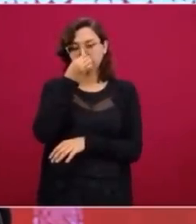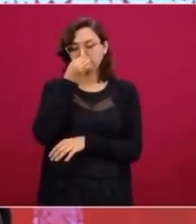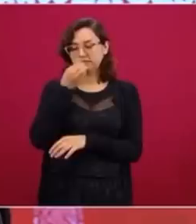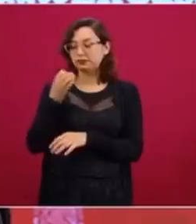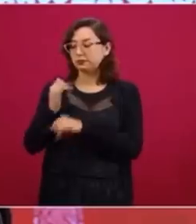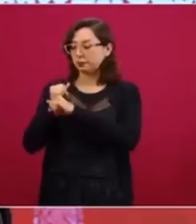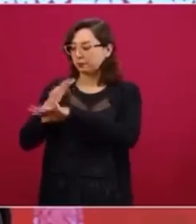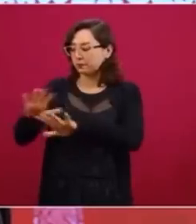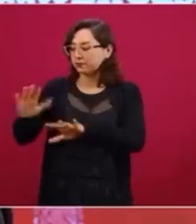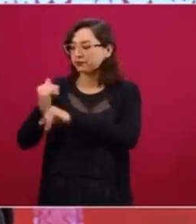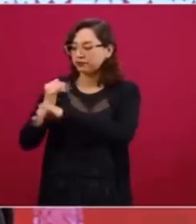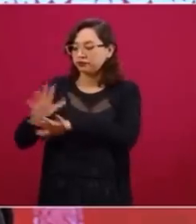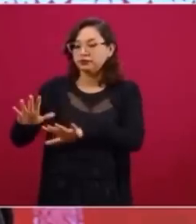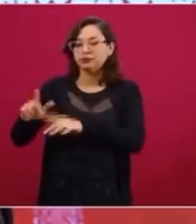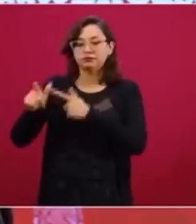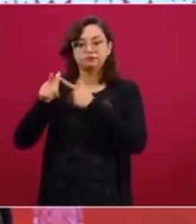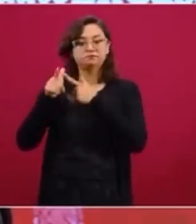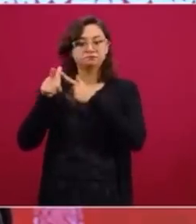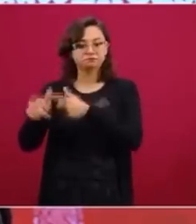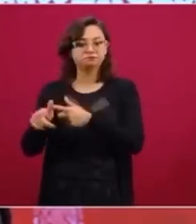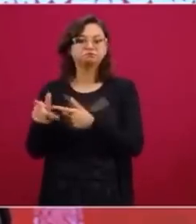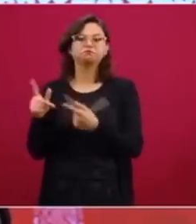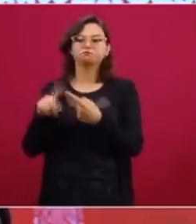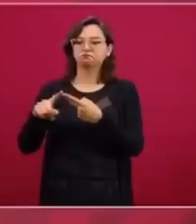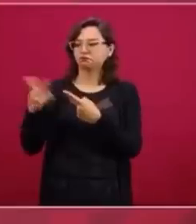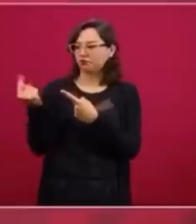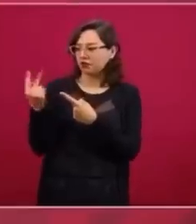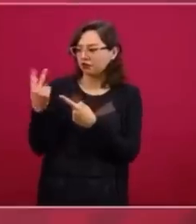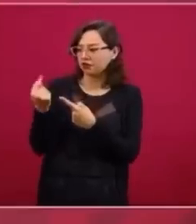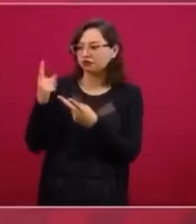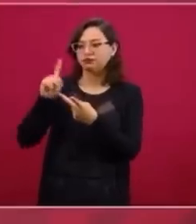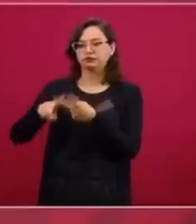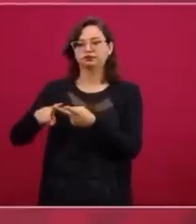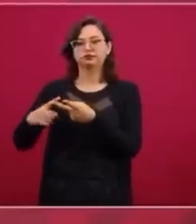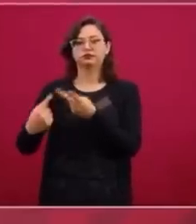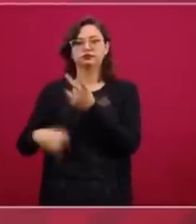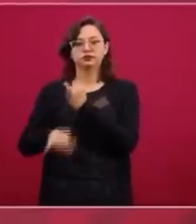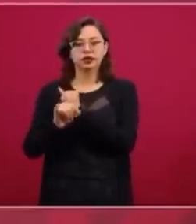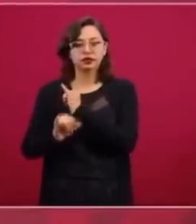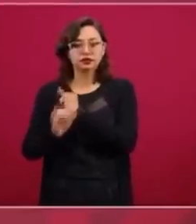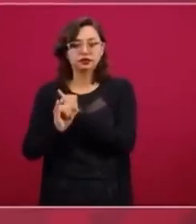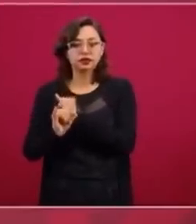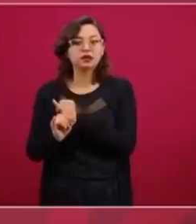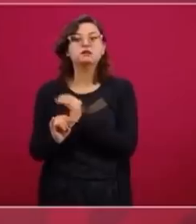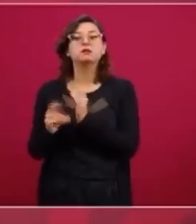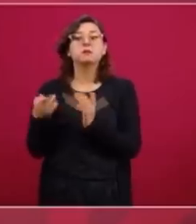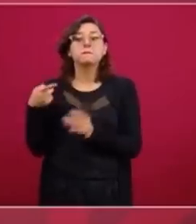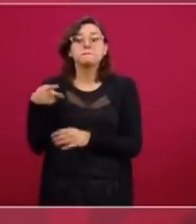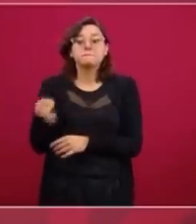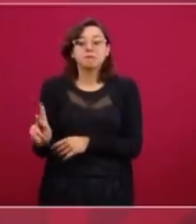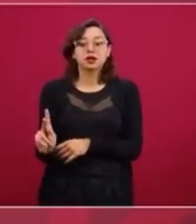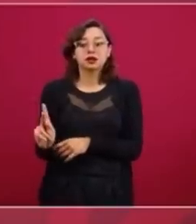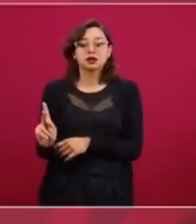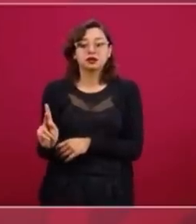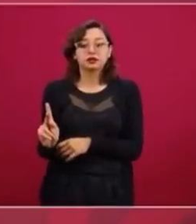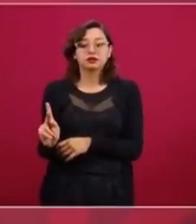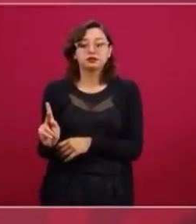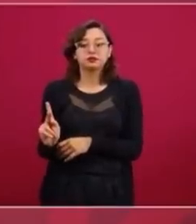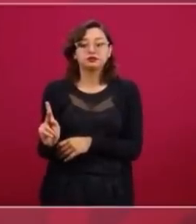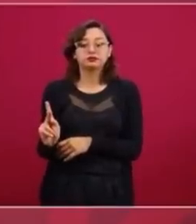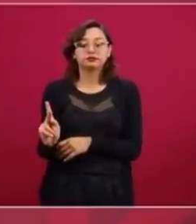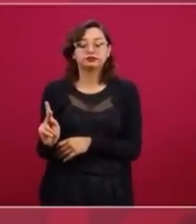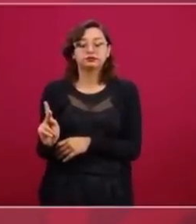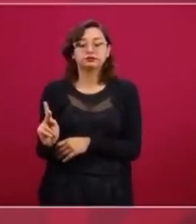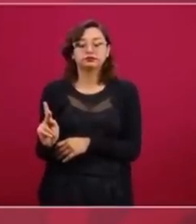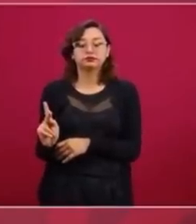a través de la televisión, a través del Internet, pero hay